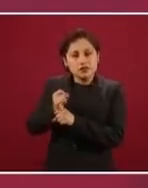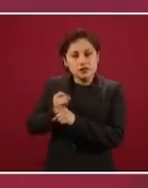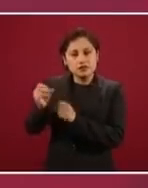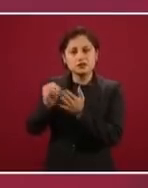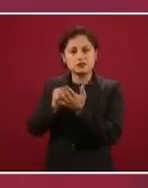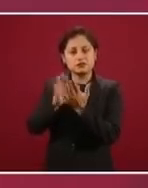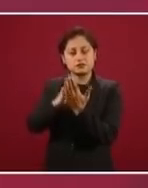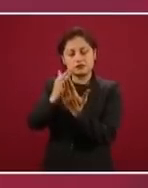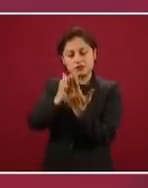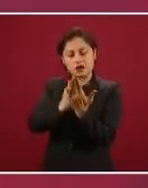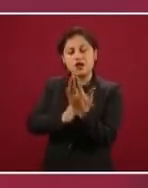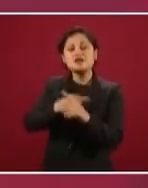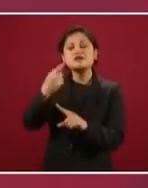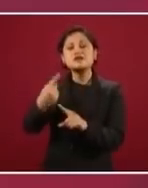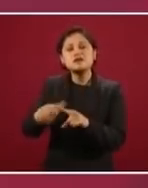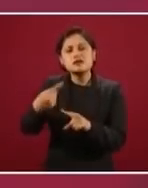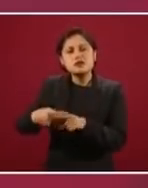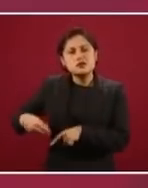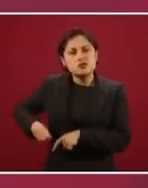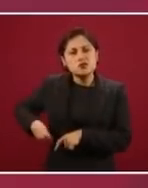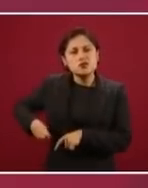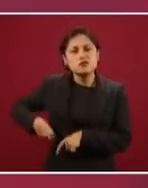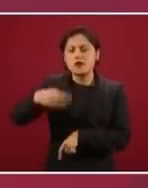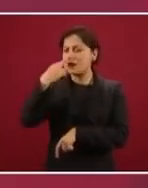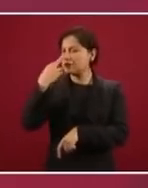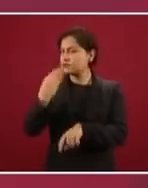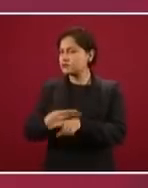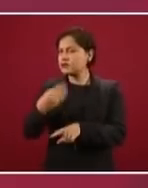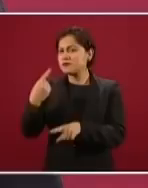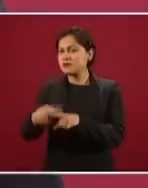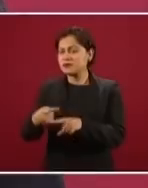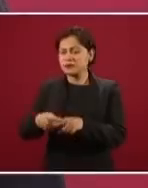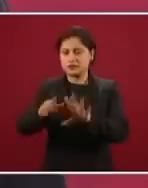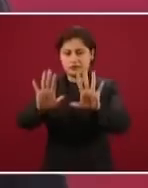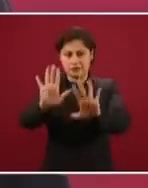quienes fueron los responsables de esto fíjense